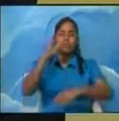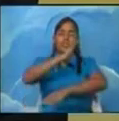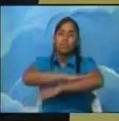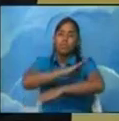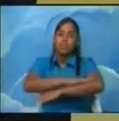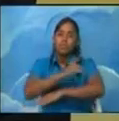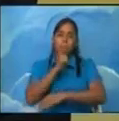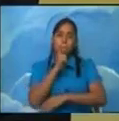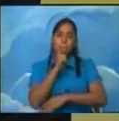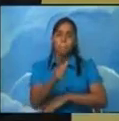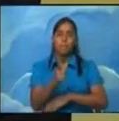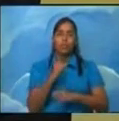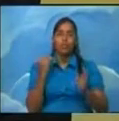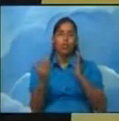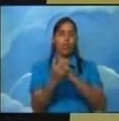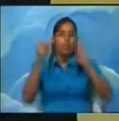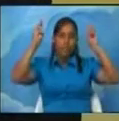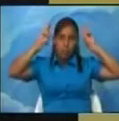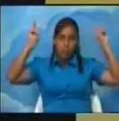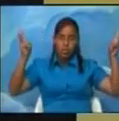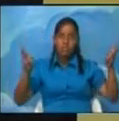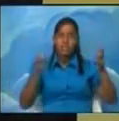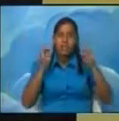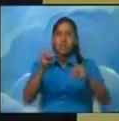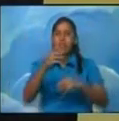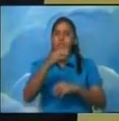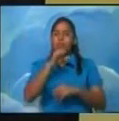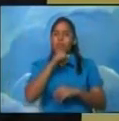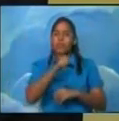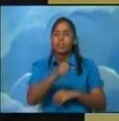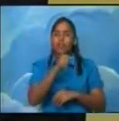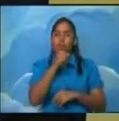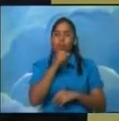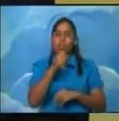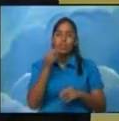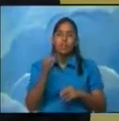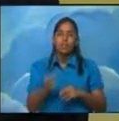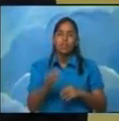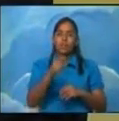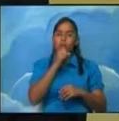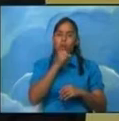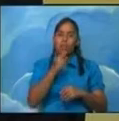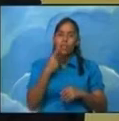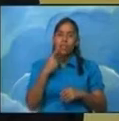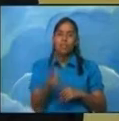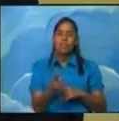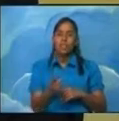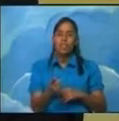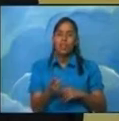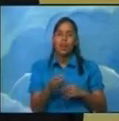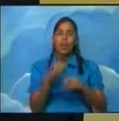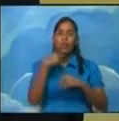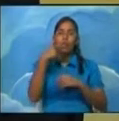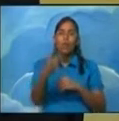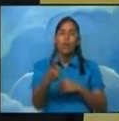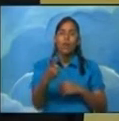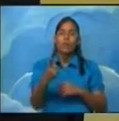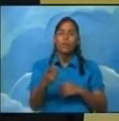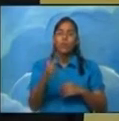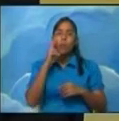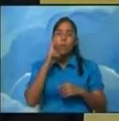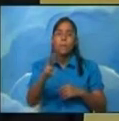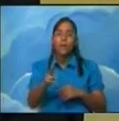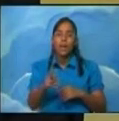mal contra Moisés. Mi bisabuela decía, papá siempre dice, mi abuela decía, cuando veas la barba